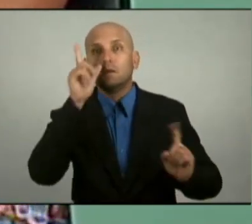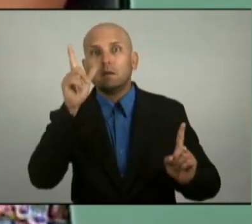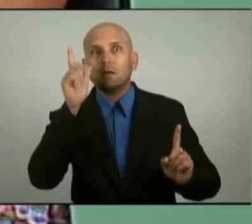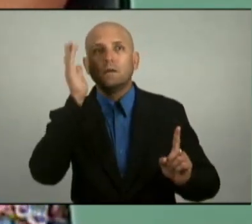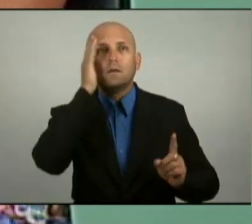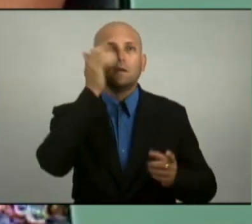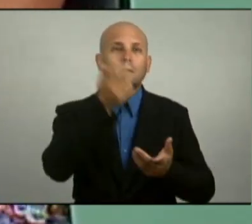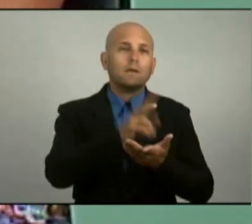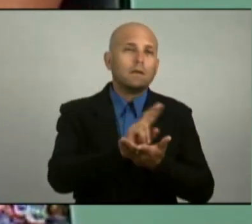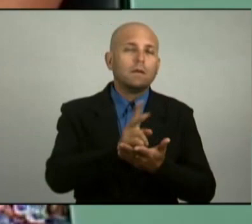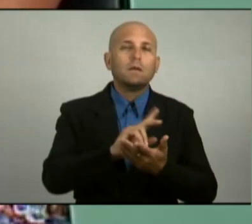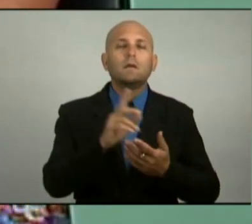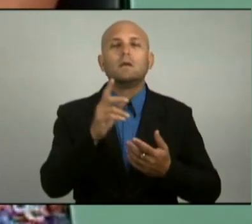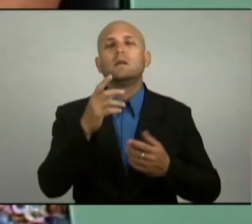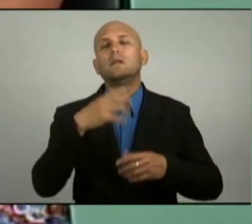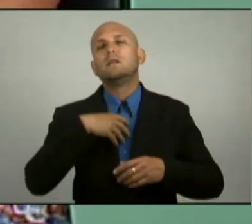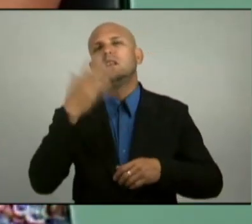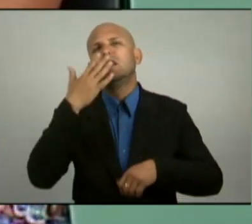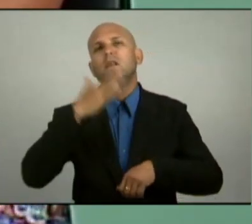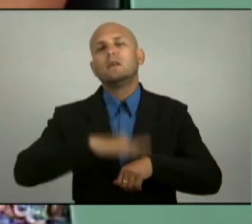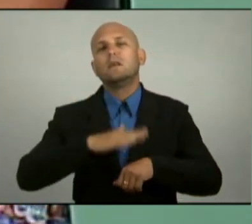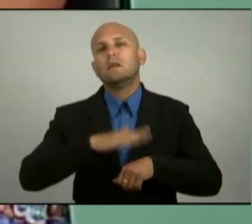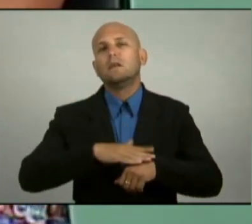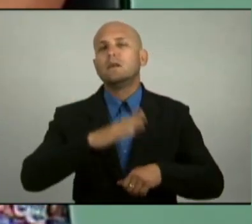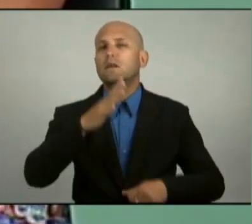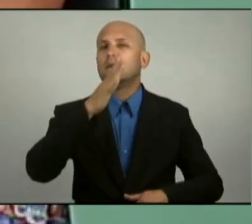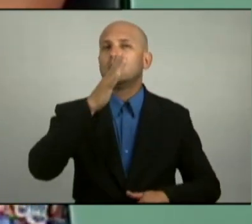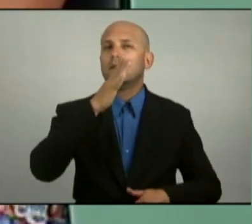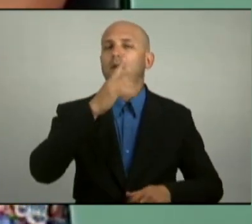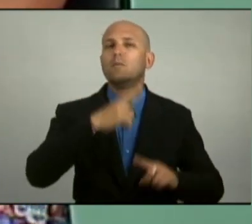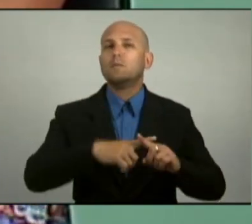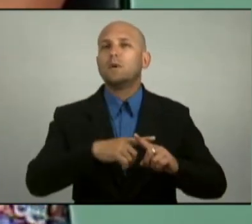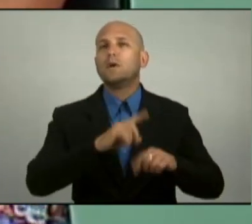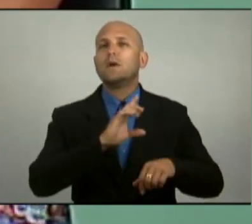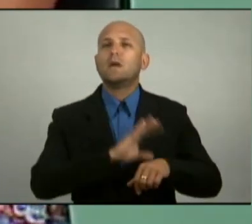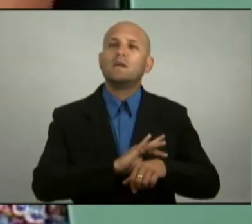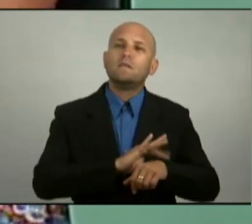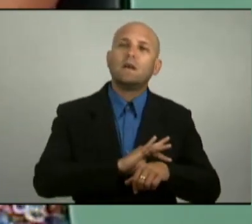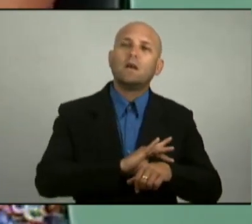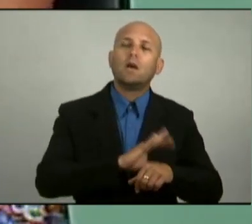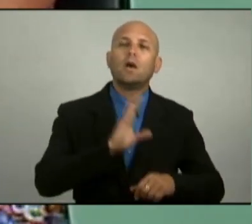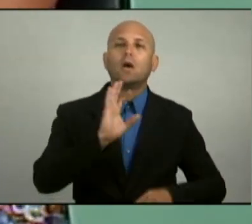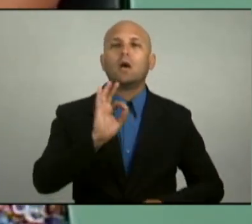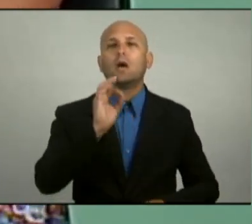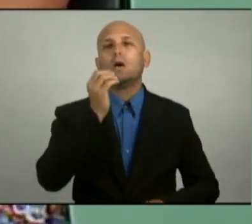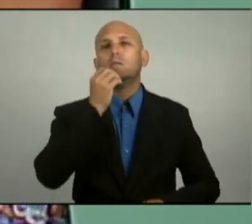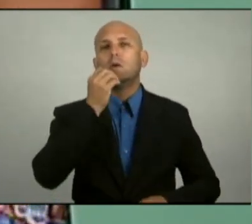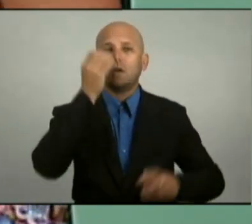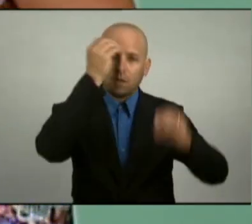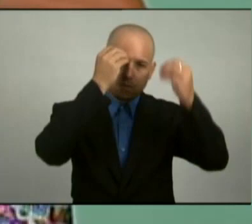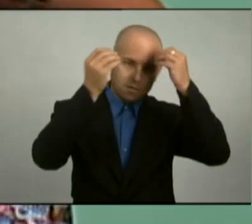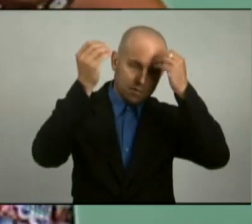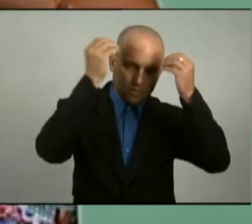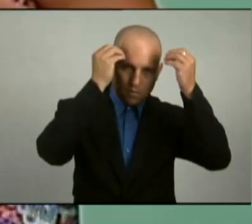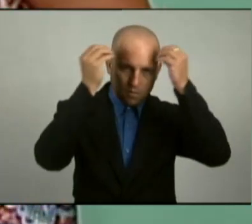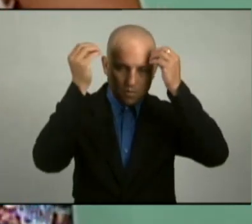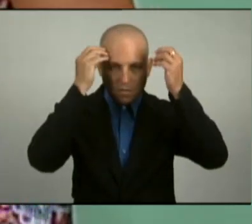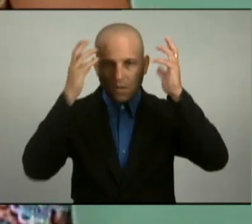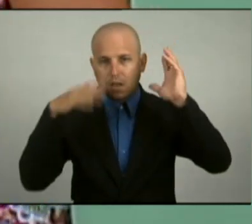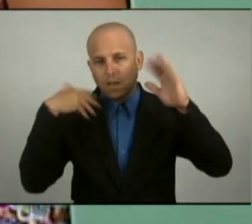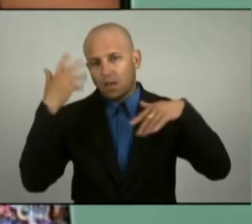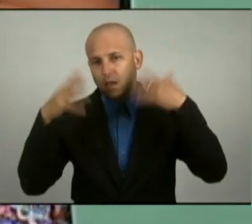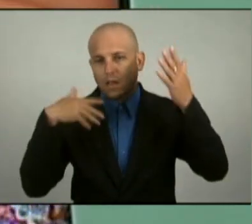asociado O sí asociado a a una enfermedad o podemos tener insomnio digamos por